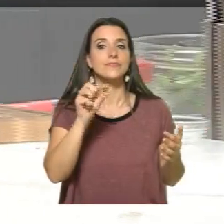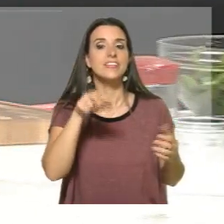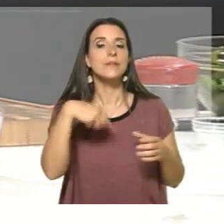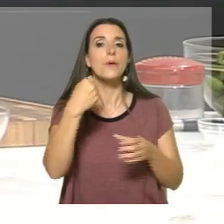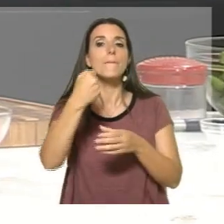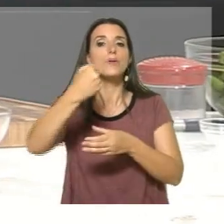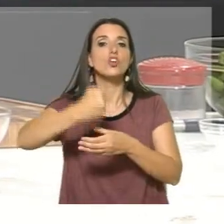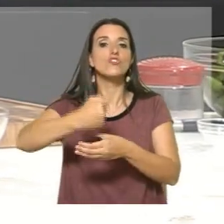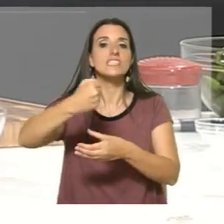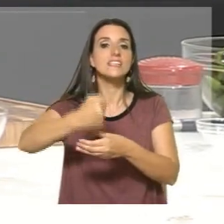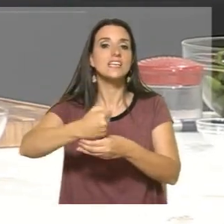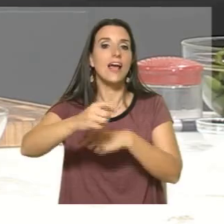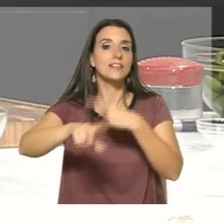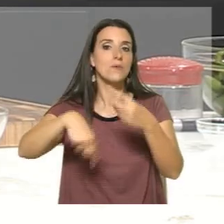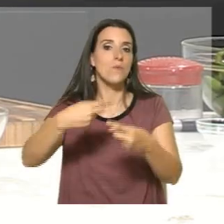procesar, claro.